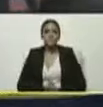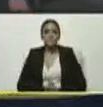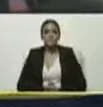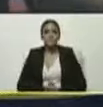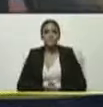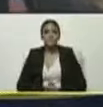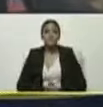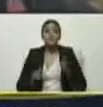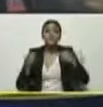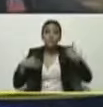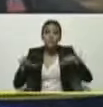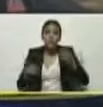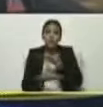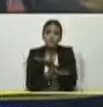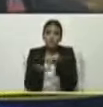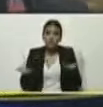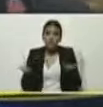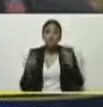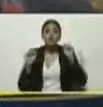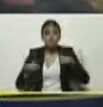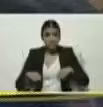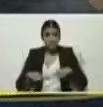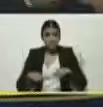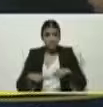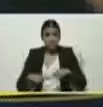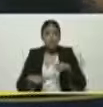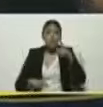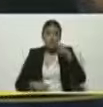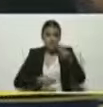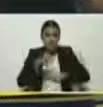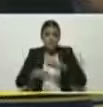Si así lo hicieran, ¿cómo lo van a hacer?